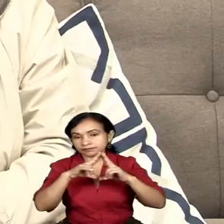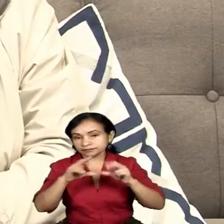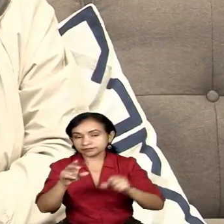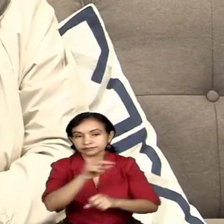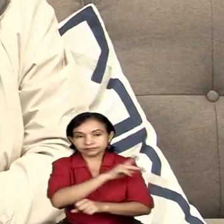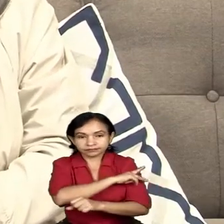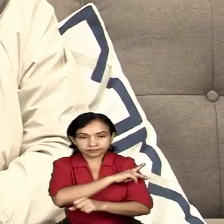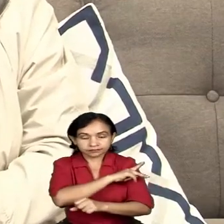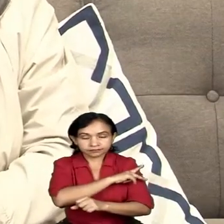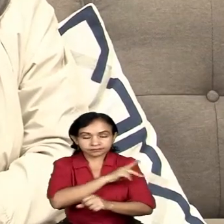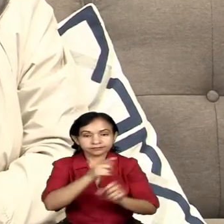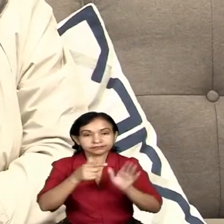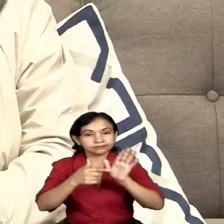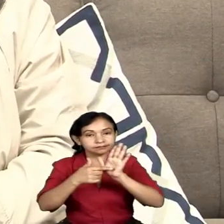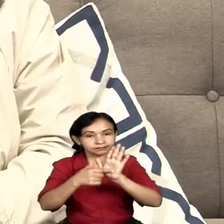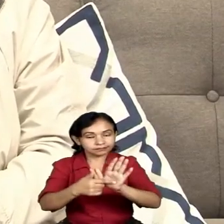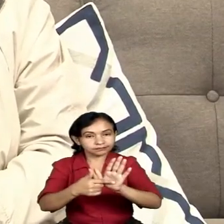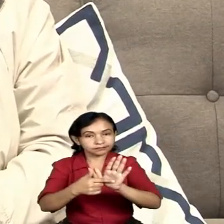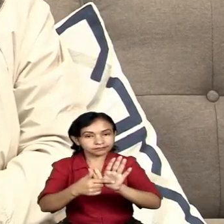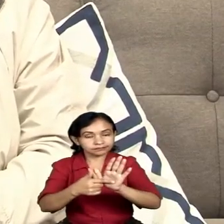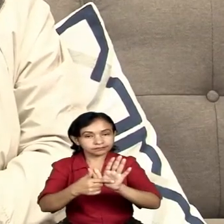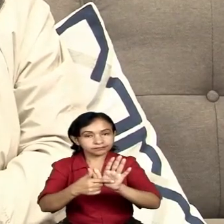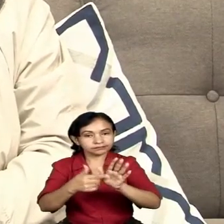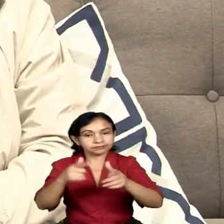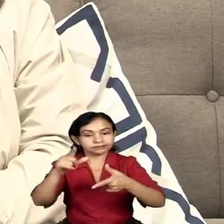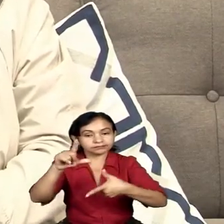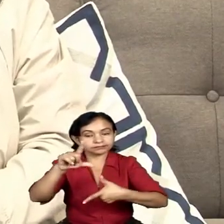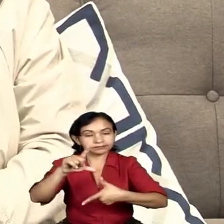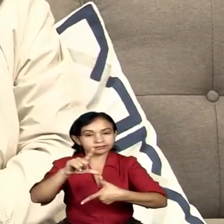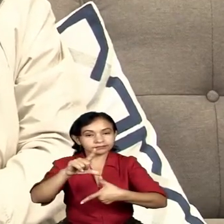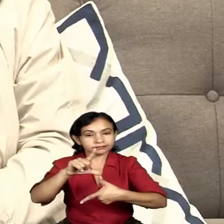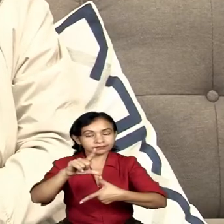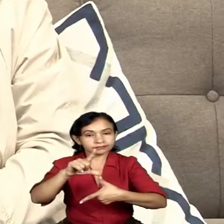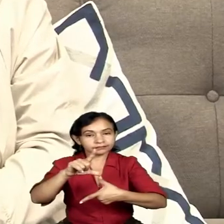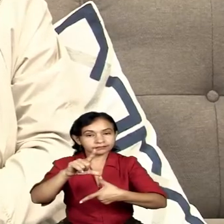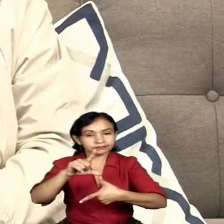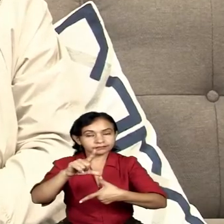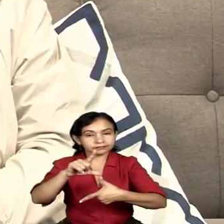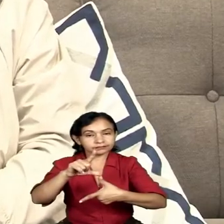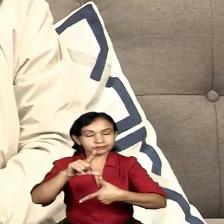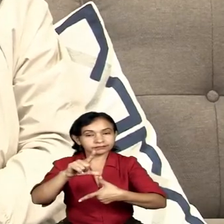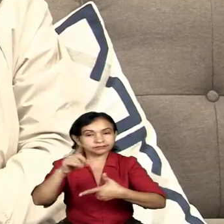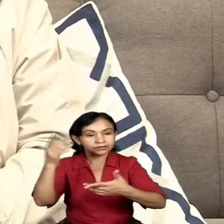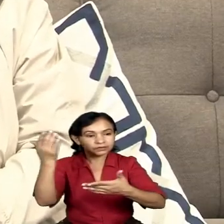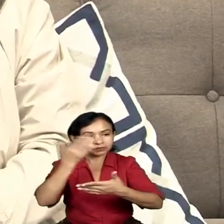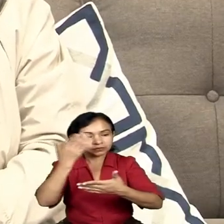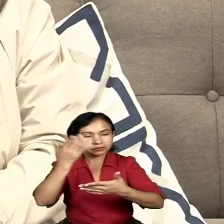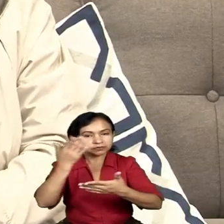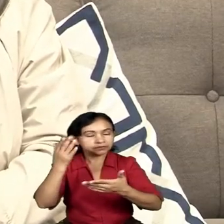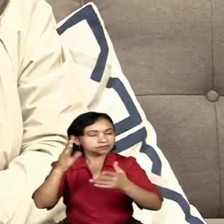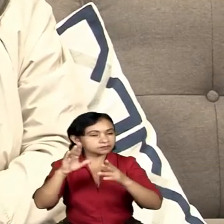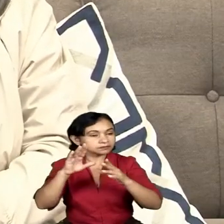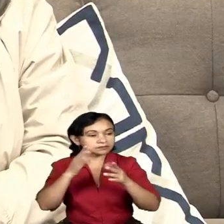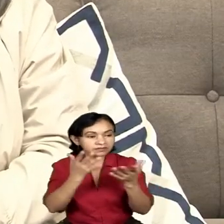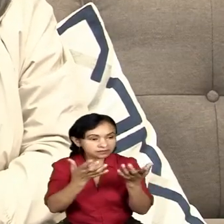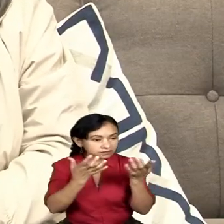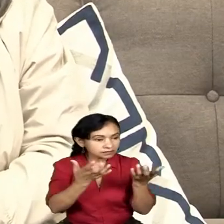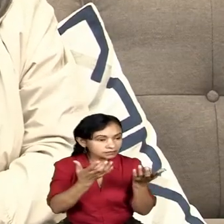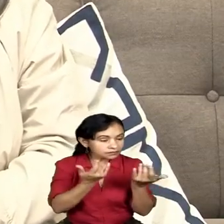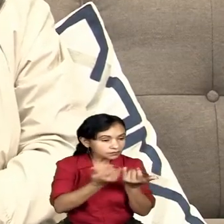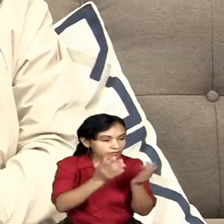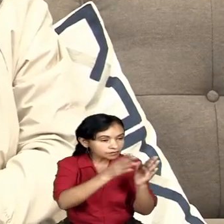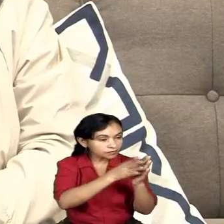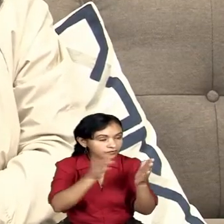policía ejemplo de América Latina, estudio del mundo, con los más